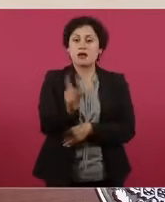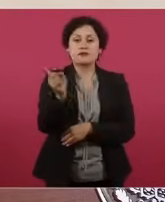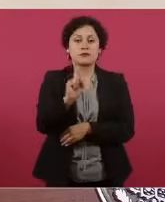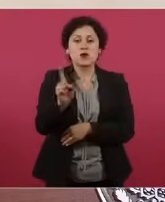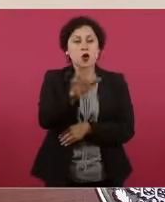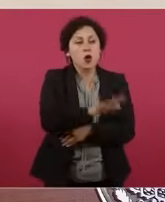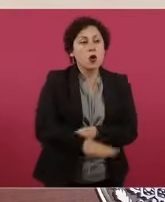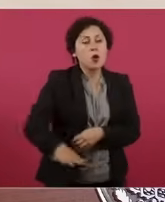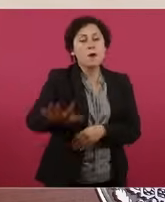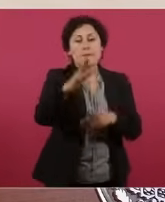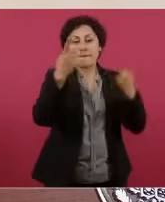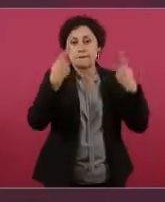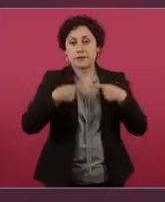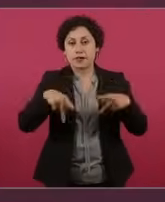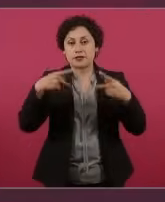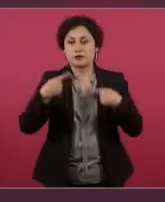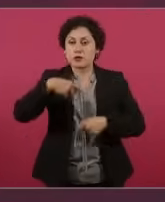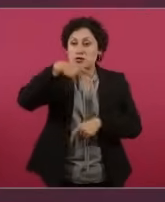la democracia.